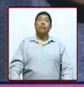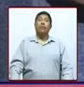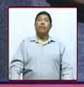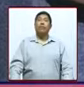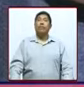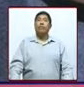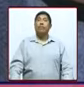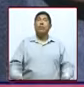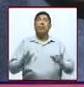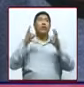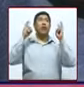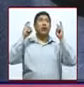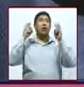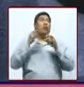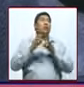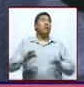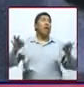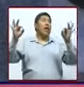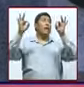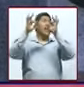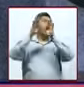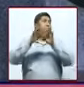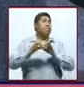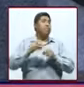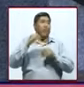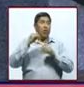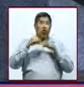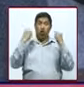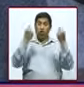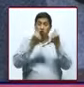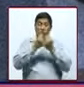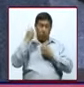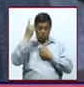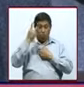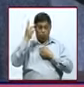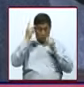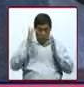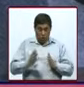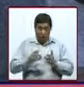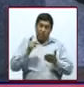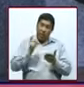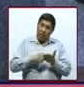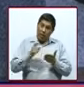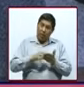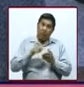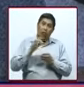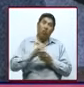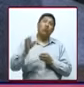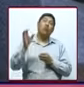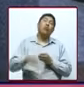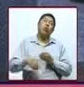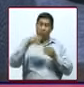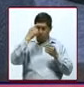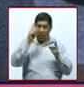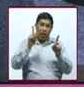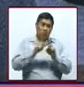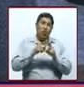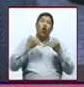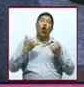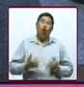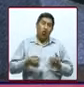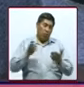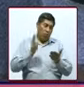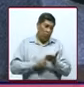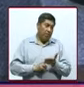El rol fundamental que tienen que tener las fuerzas políticas es el de exigir el cumplimiento de este acuerdo. El tema es